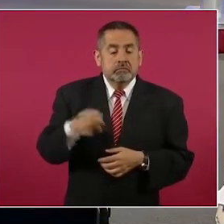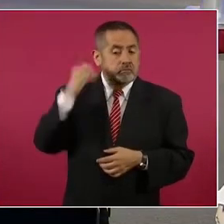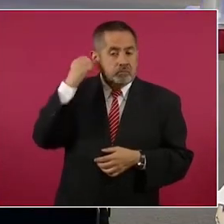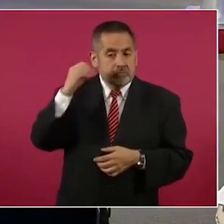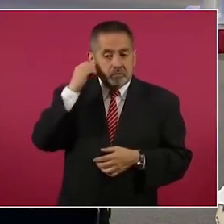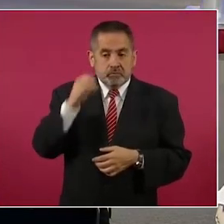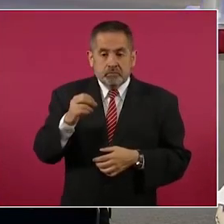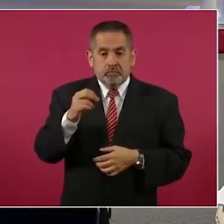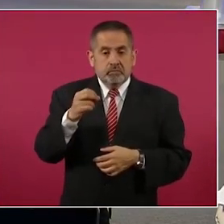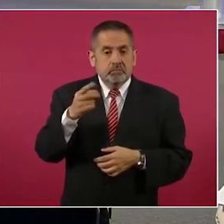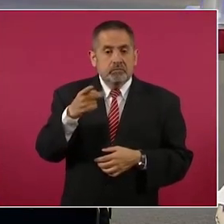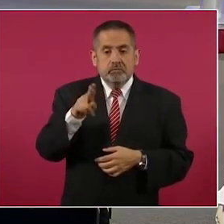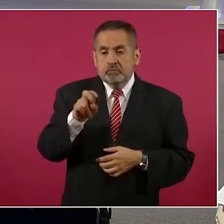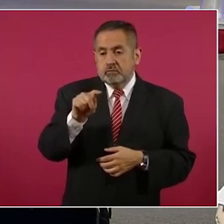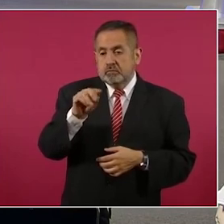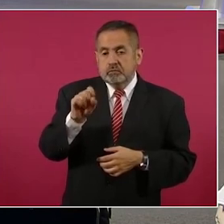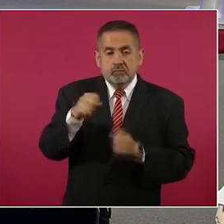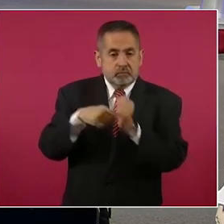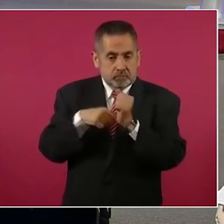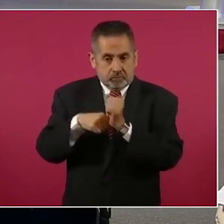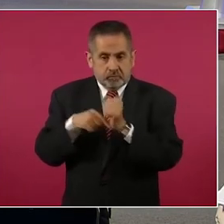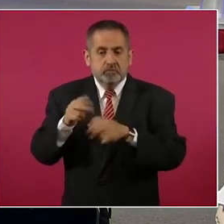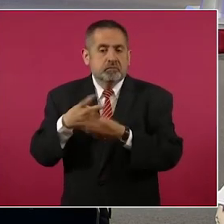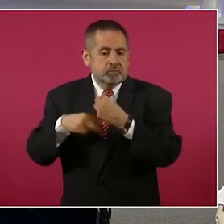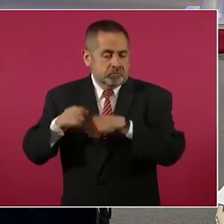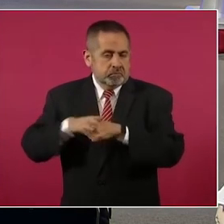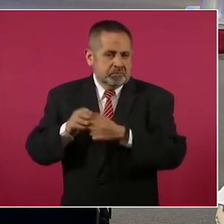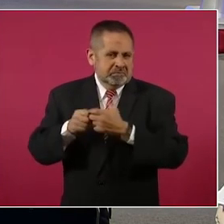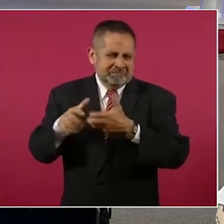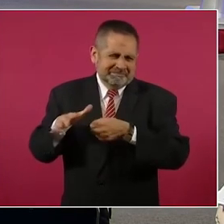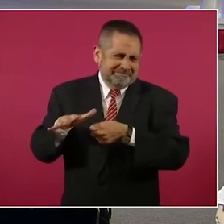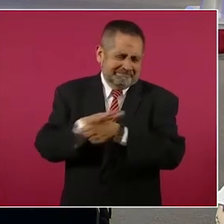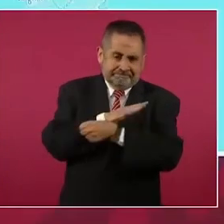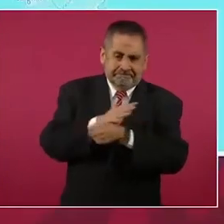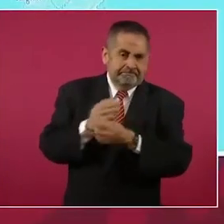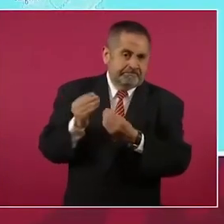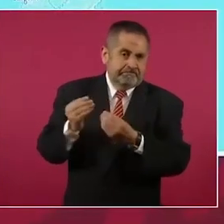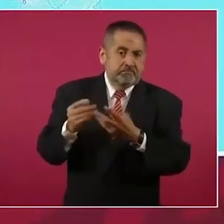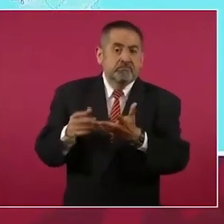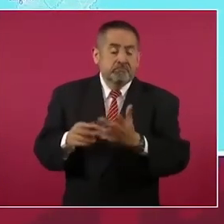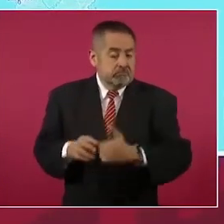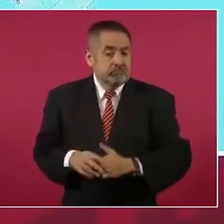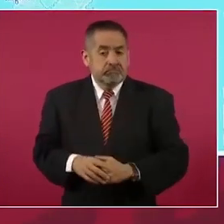Oaxaca, Puerto Escondido, está lleno.